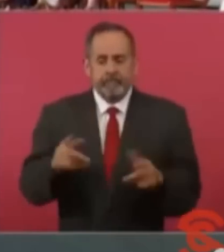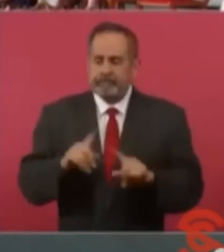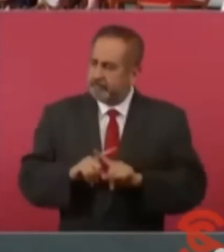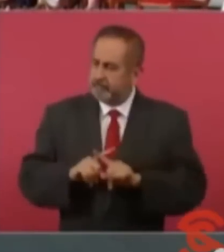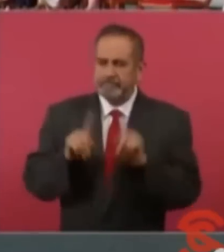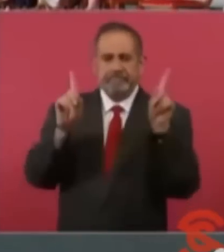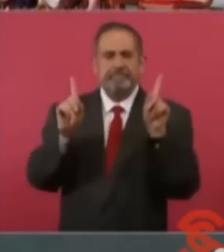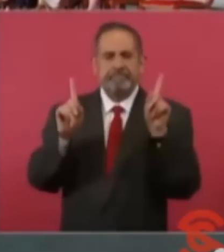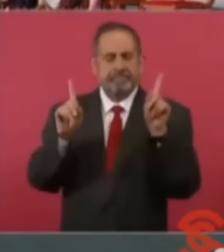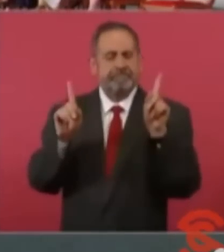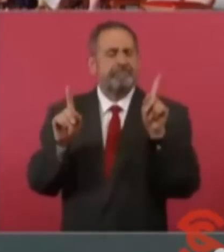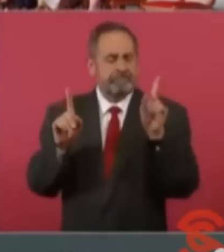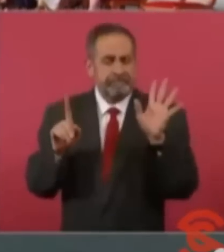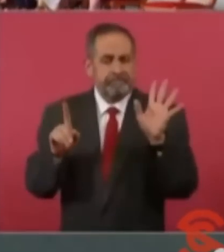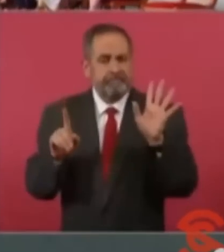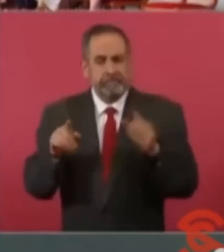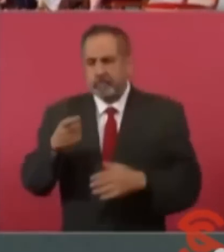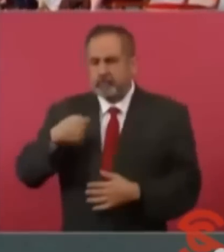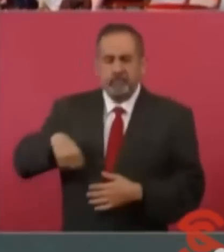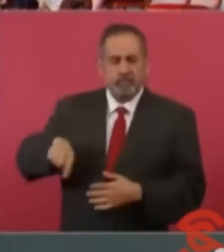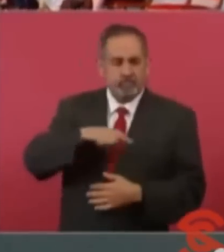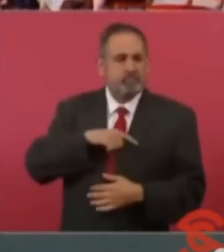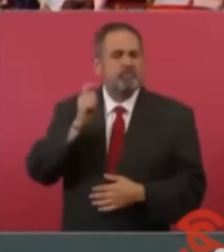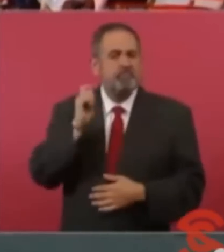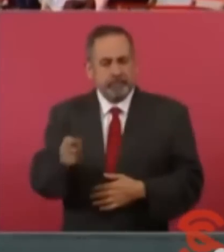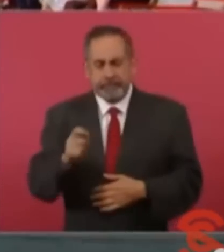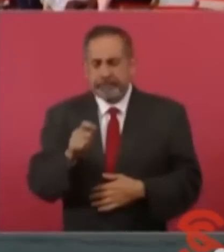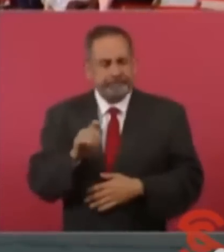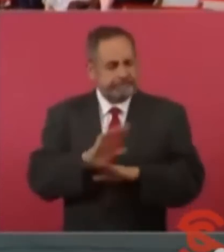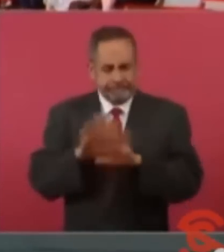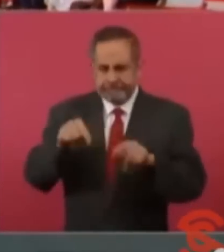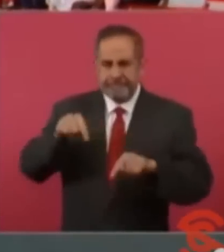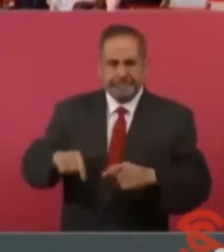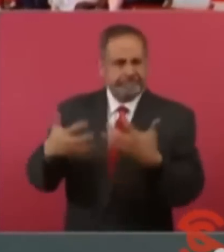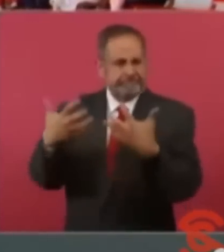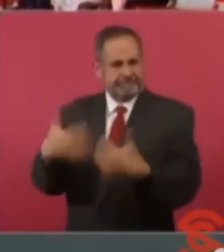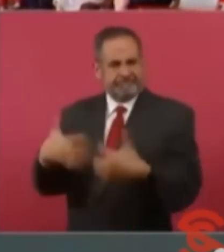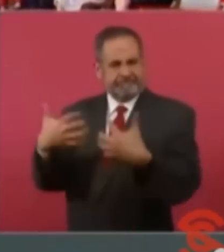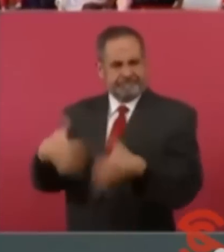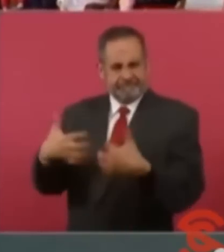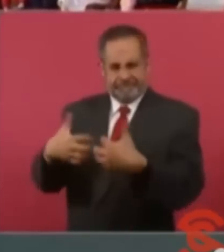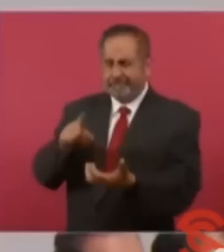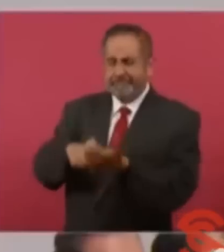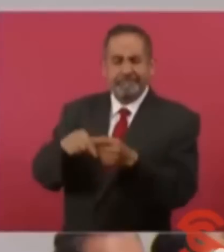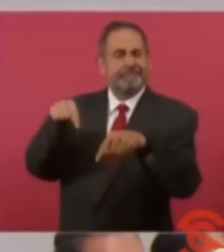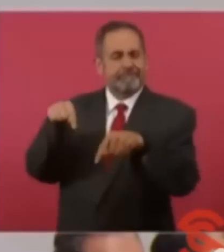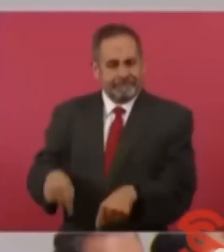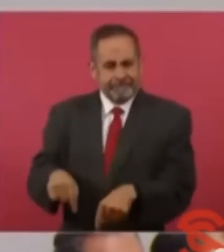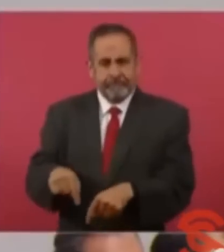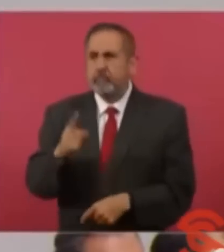distinto. Ya se está produciendo